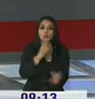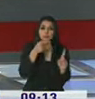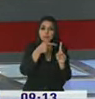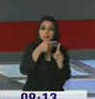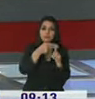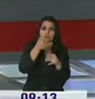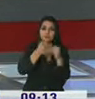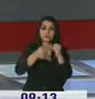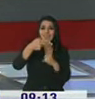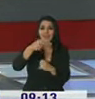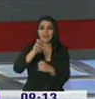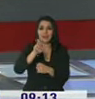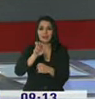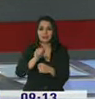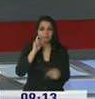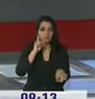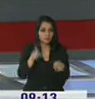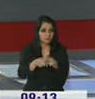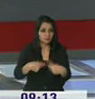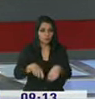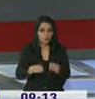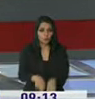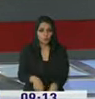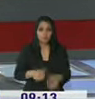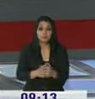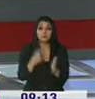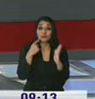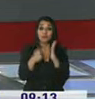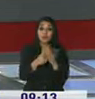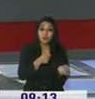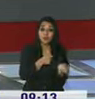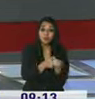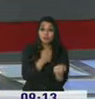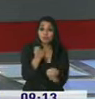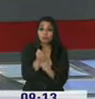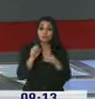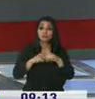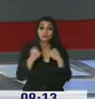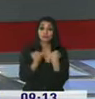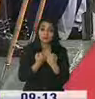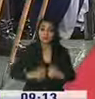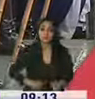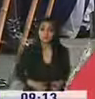Hernández, donde suscribieron algunos acuerdos, entre ellos uno de cooperación social. Veamos.